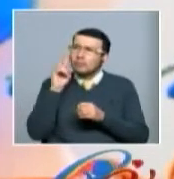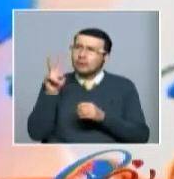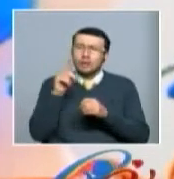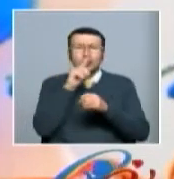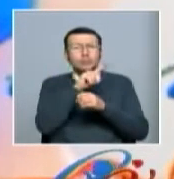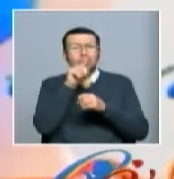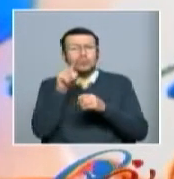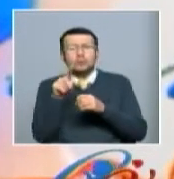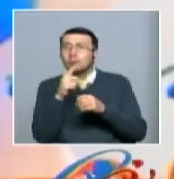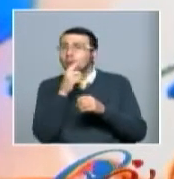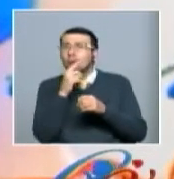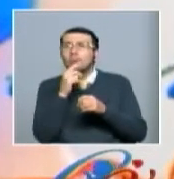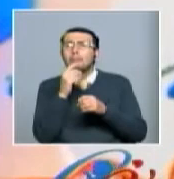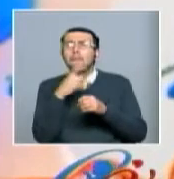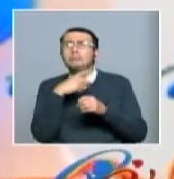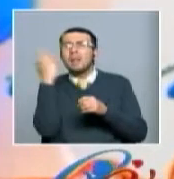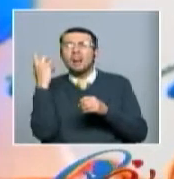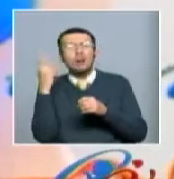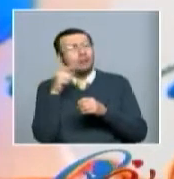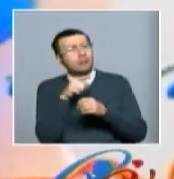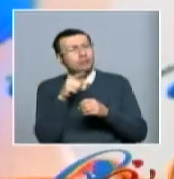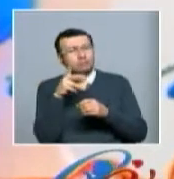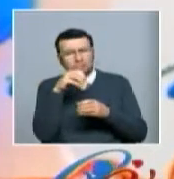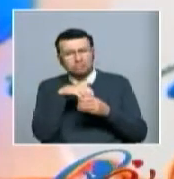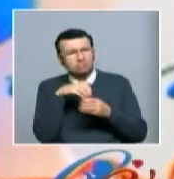atrás blancos? La médula.